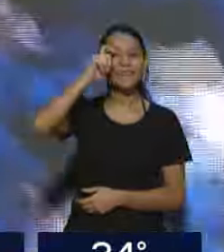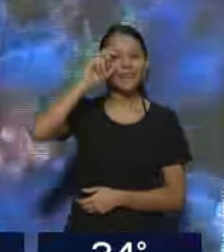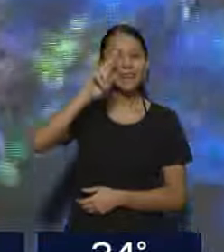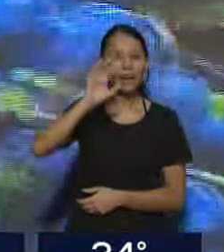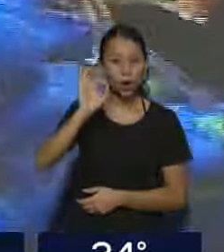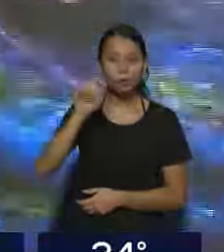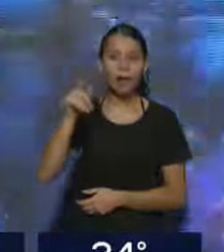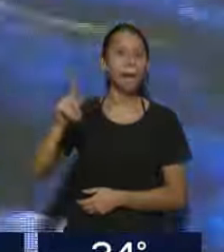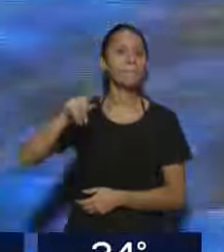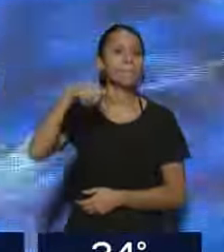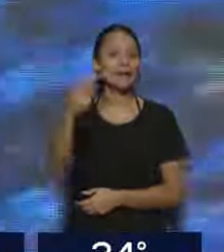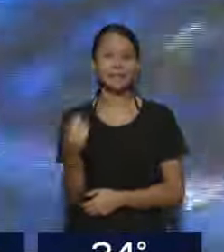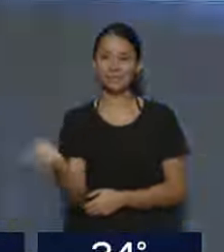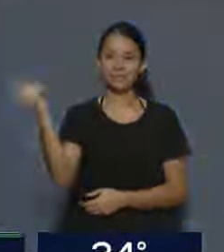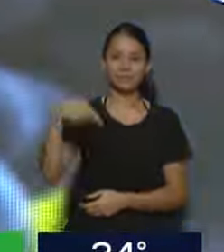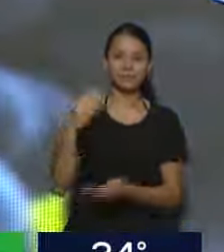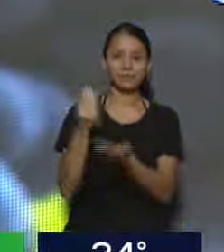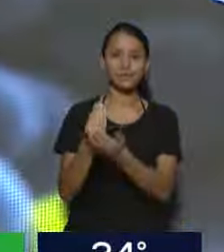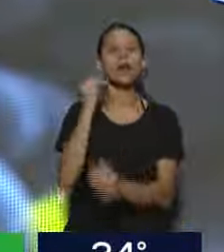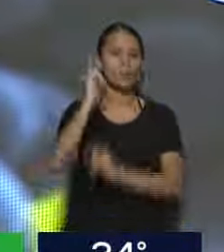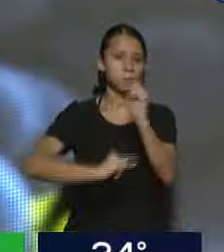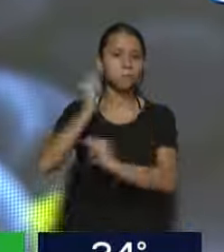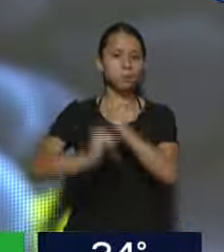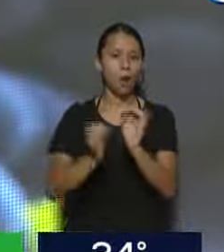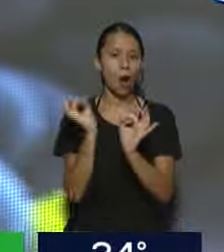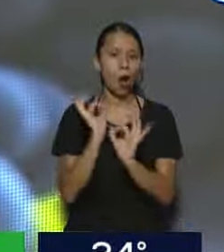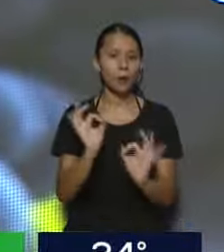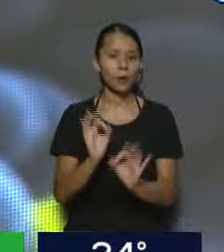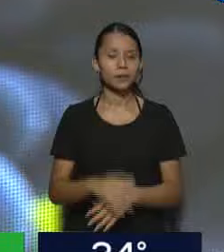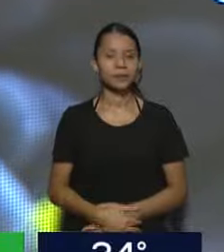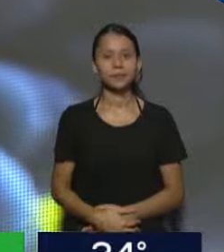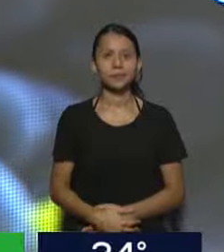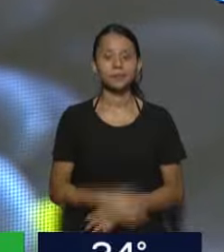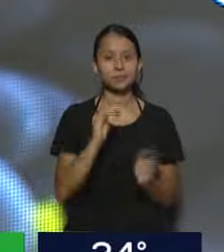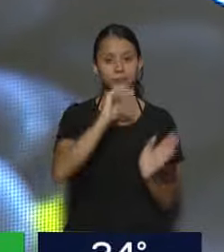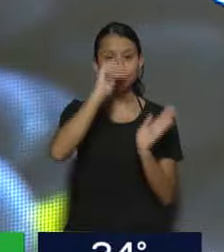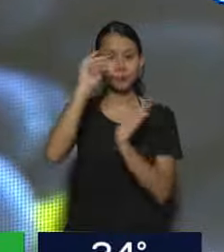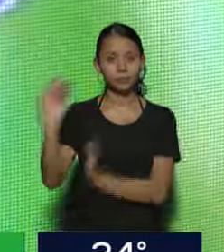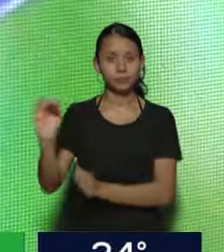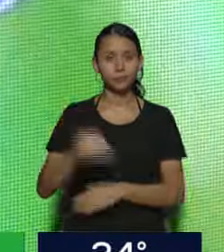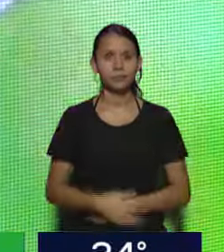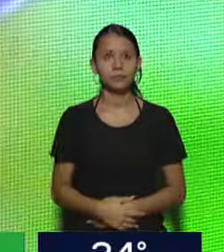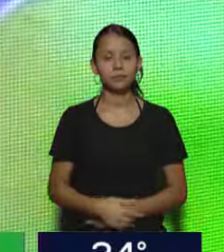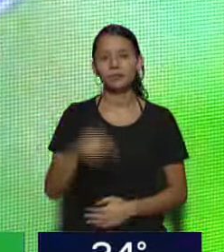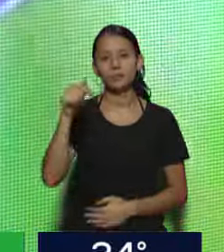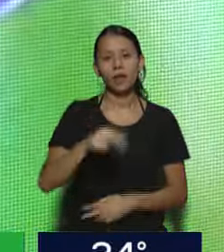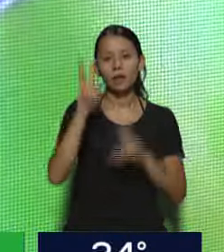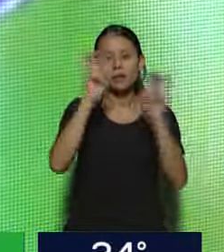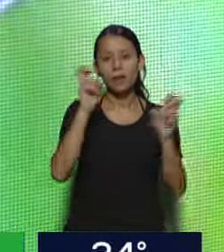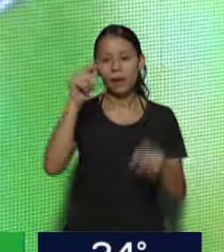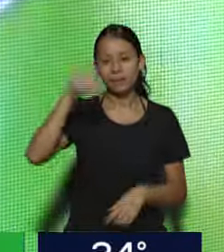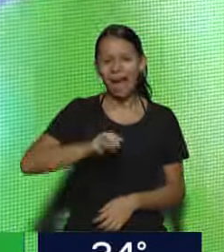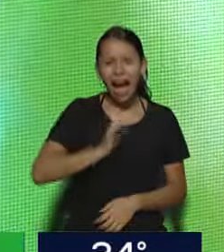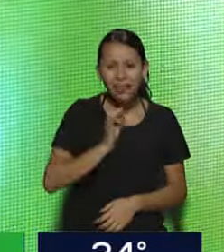Nos metemos ahora en algo recurrente a esta altura del año. Siempre. Siempre. Recurre y recurre y